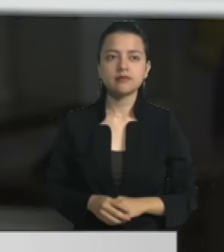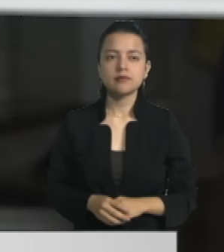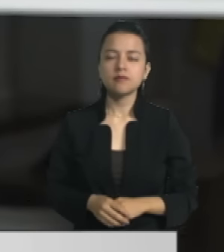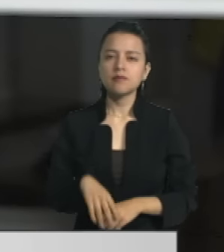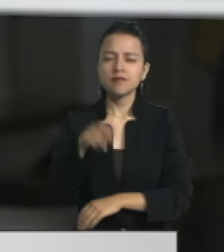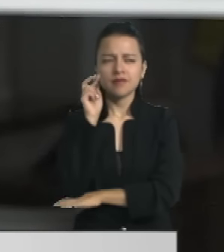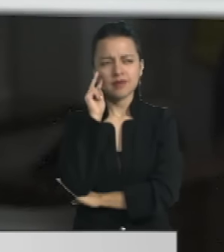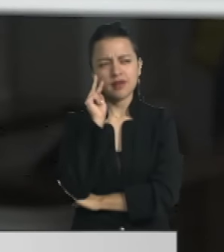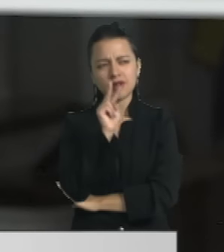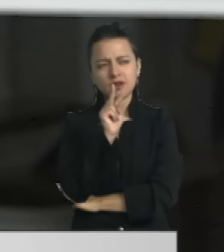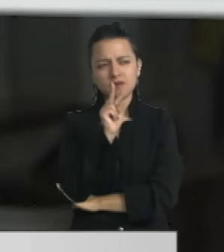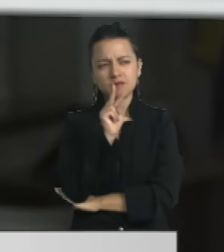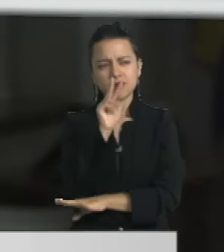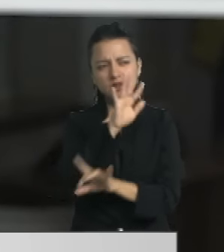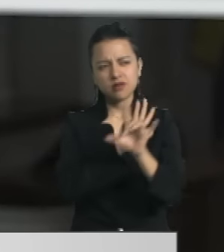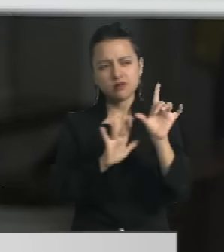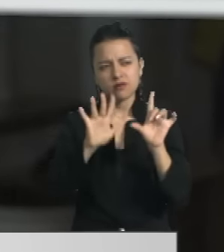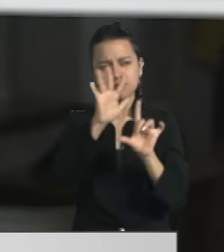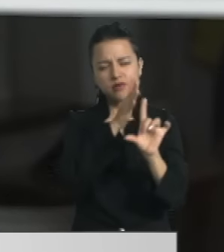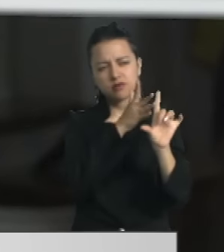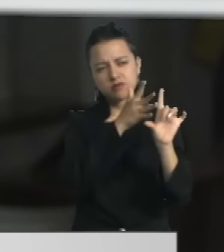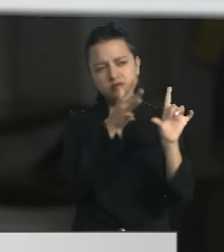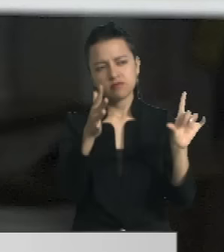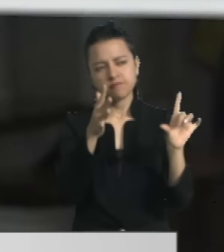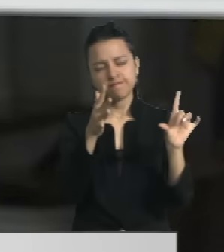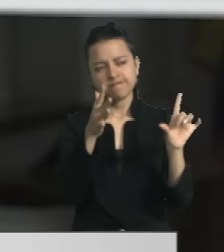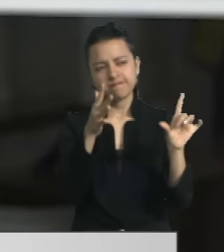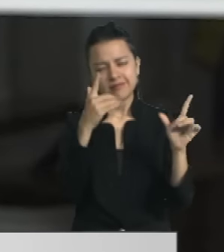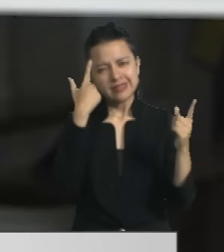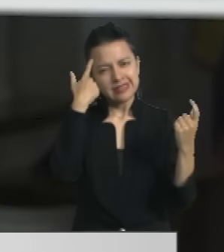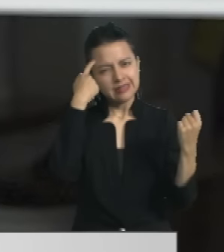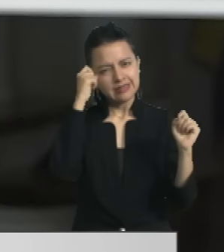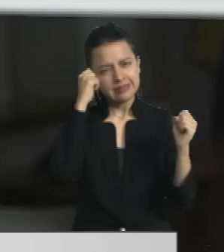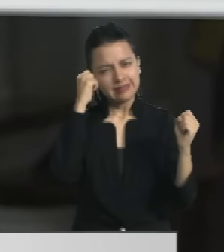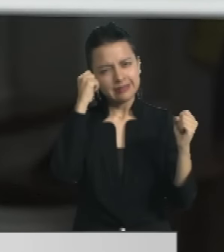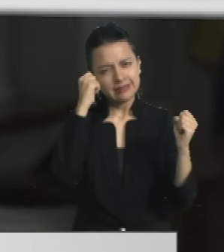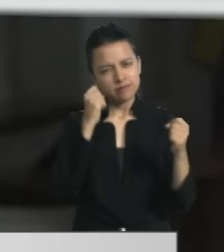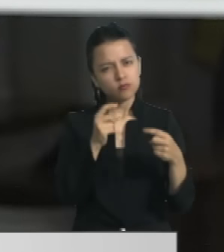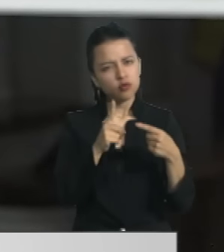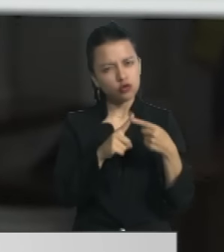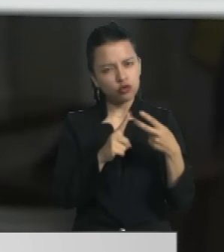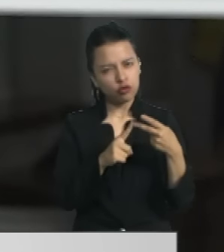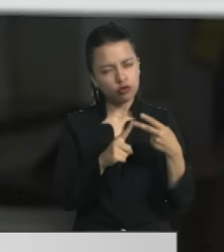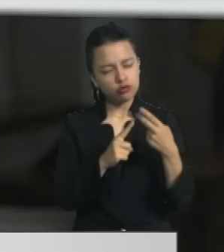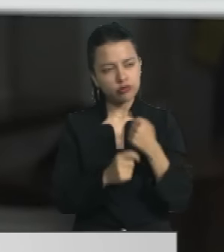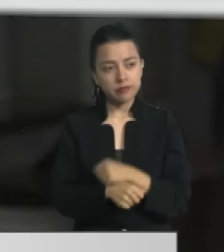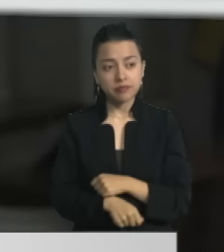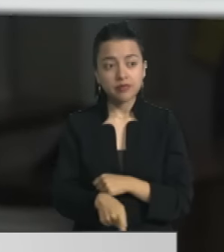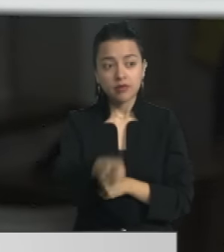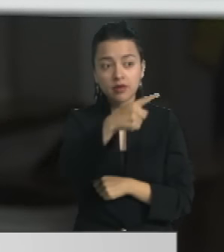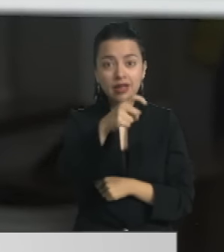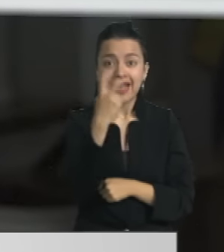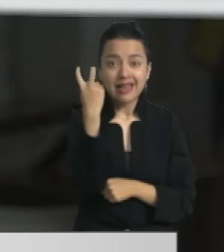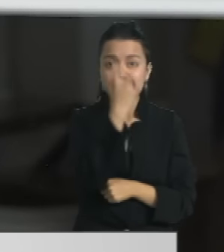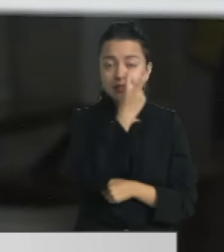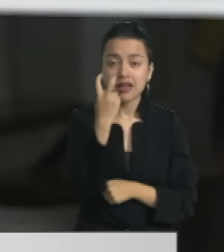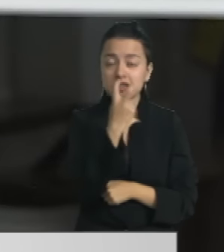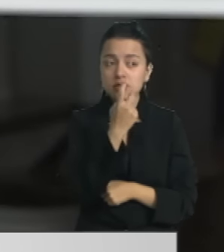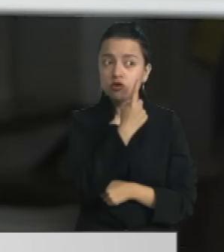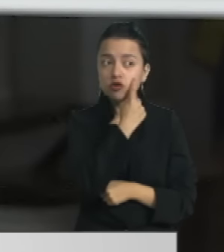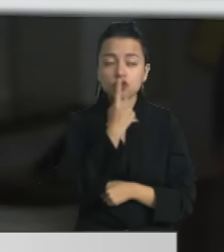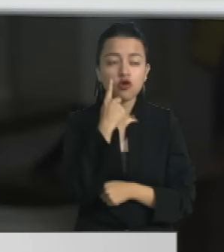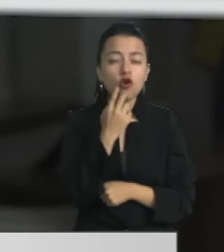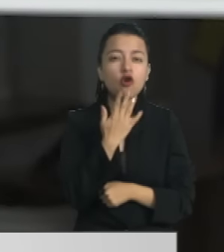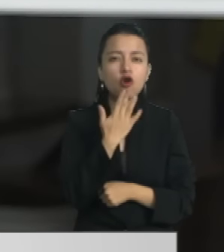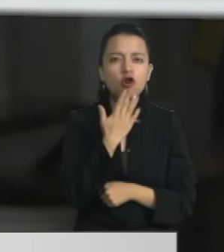ver estos videos me generan dos grandes preocupaciones primero Qué está pasando con los datos de los colombianos Y si